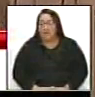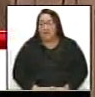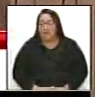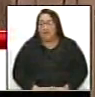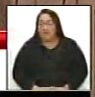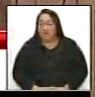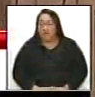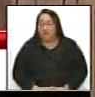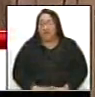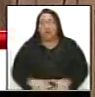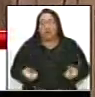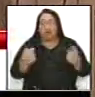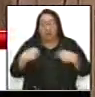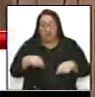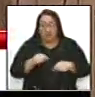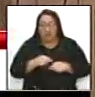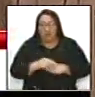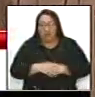Están presentes